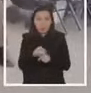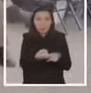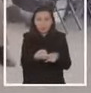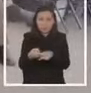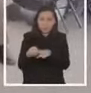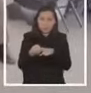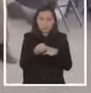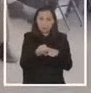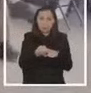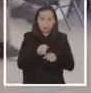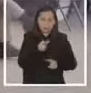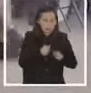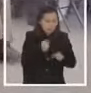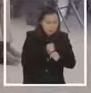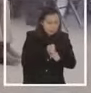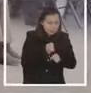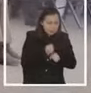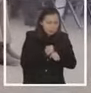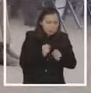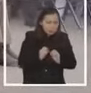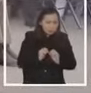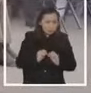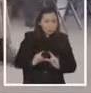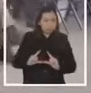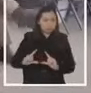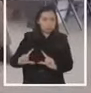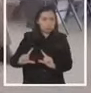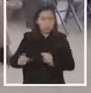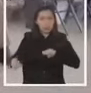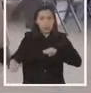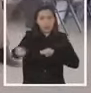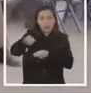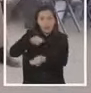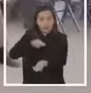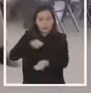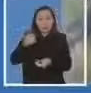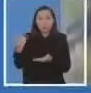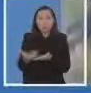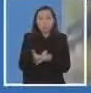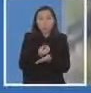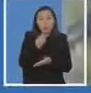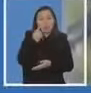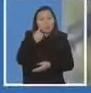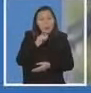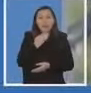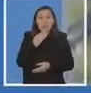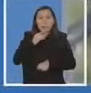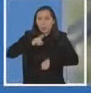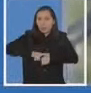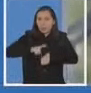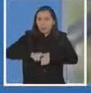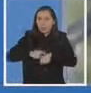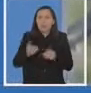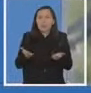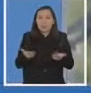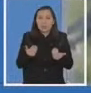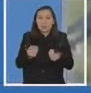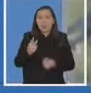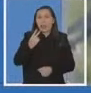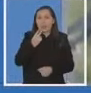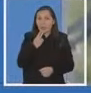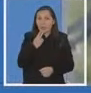esta entrega que hacen los trabajadores para su crecimiento, retribuye con salario, pero también con el tiempo que se requiere para